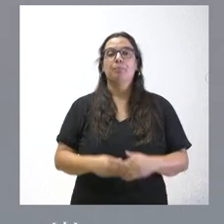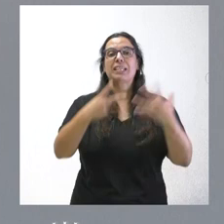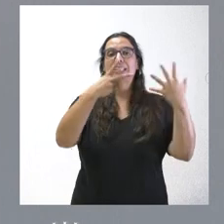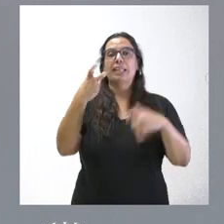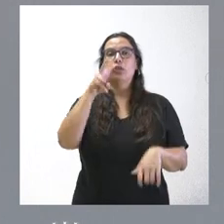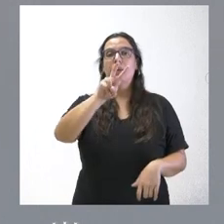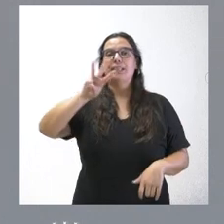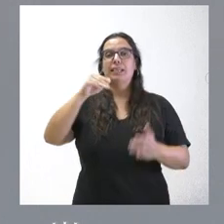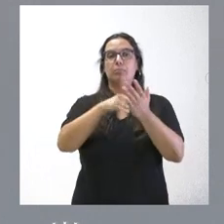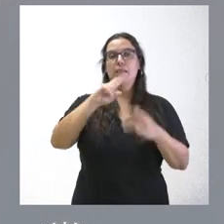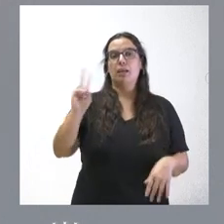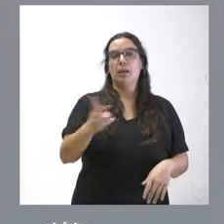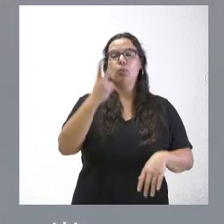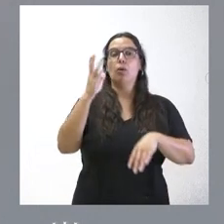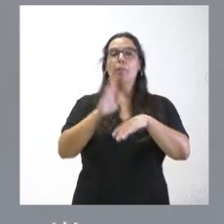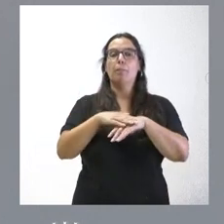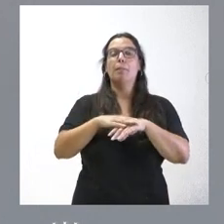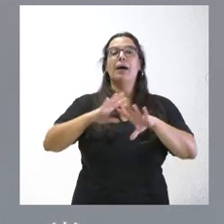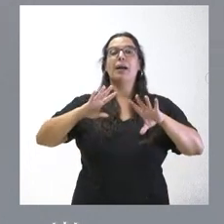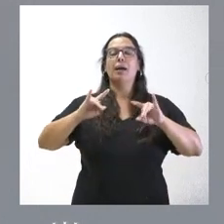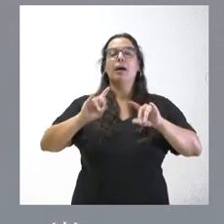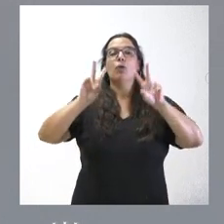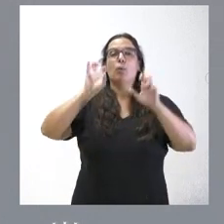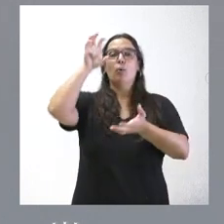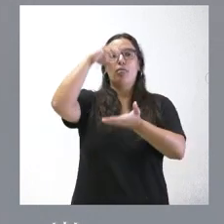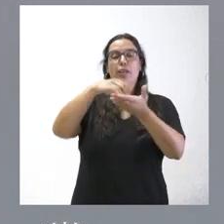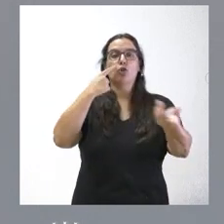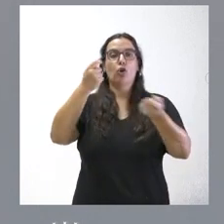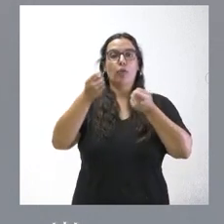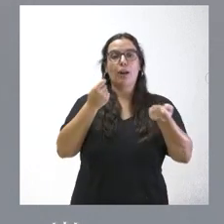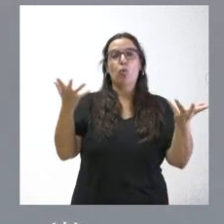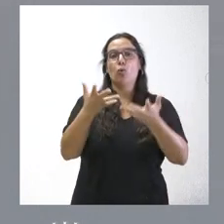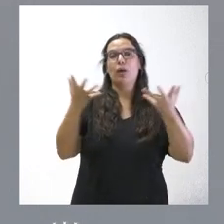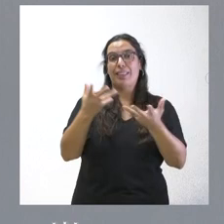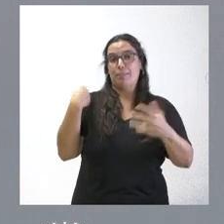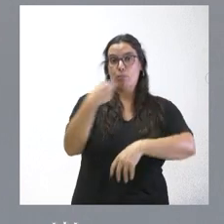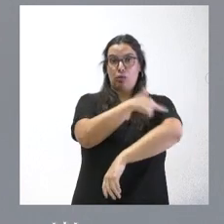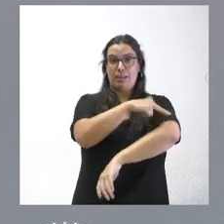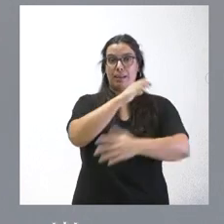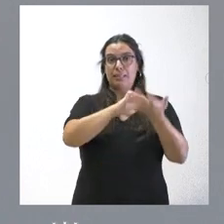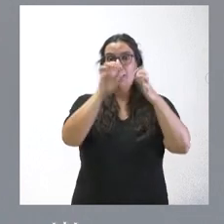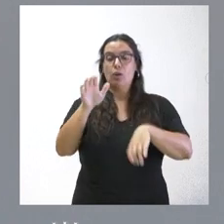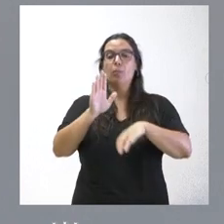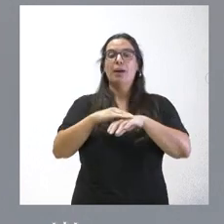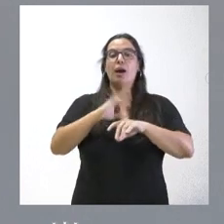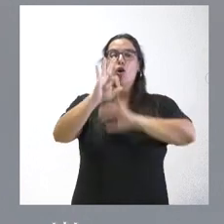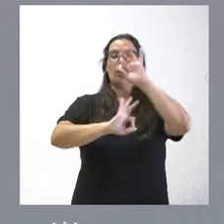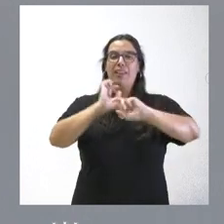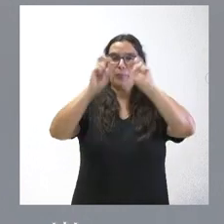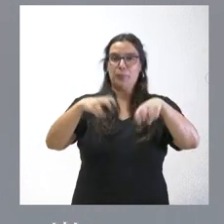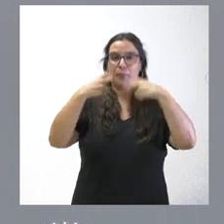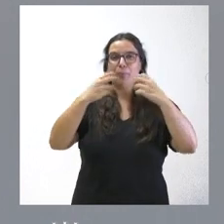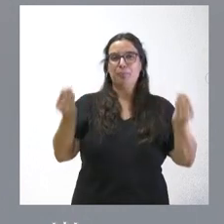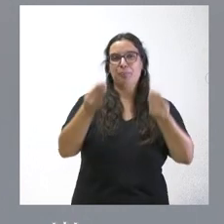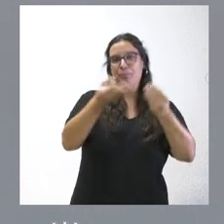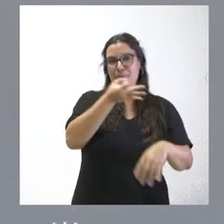723.000 euros para la nueva seda del centro coordinador de urgencias del zafil que va a permitir a cometer una reorganización funcional más